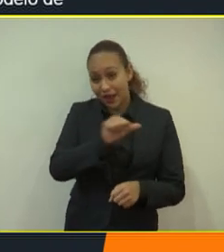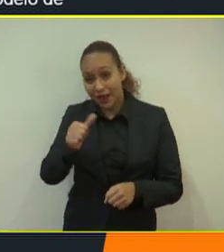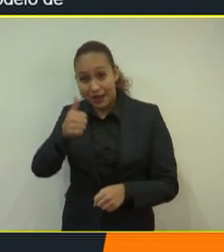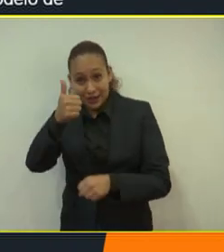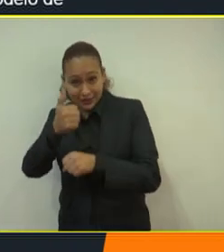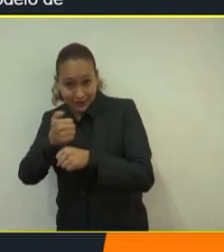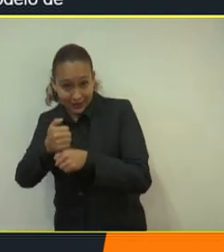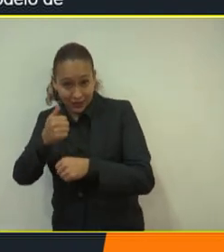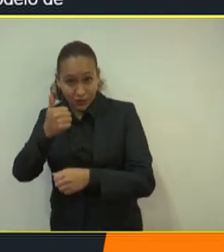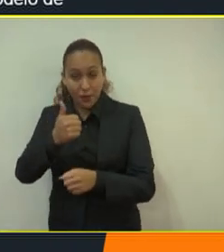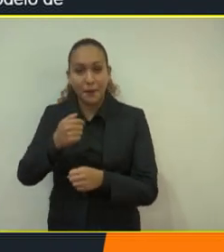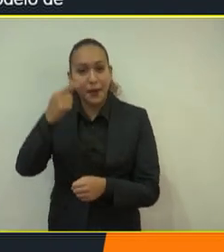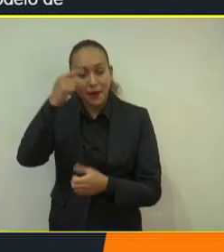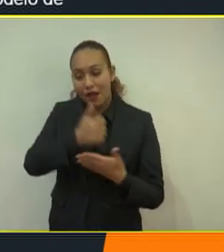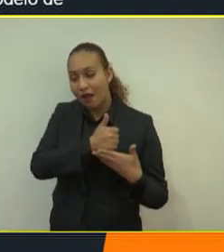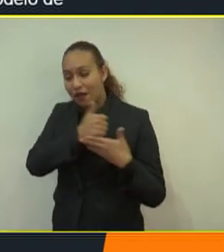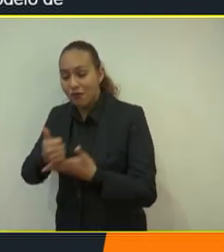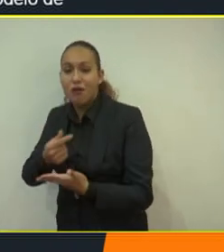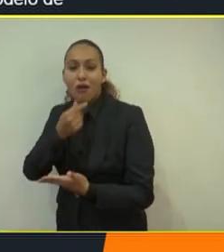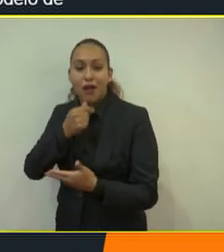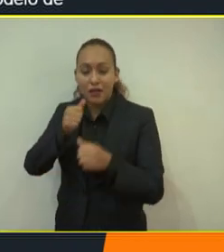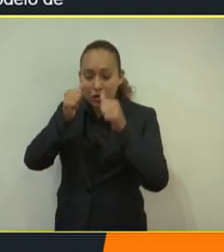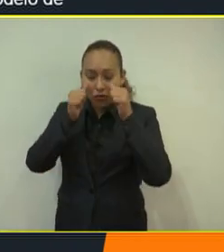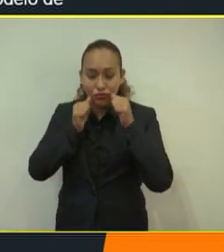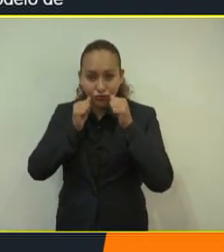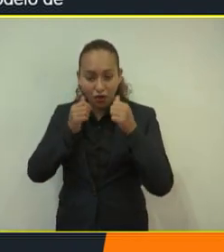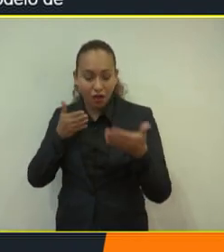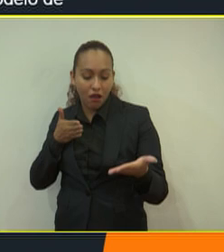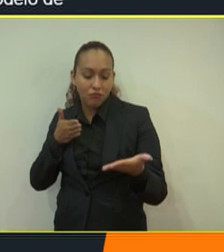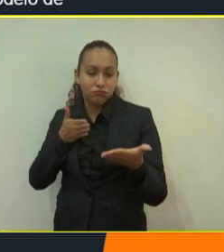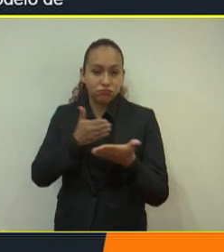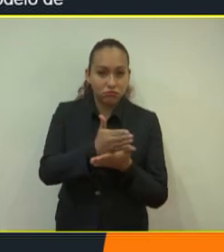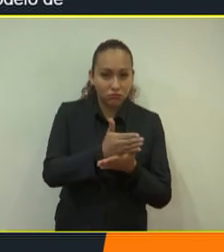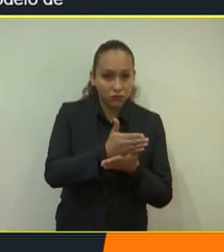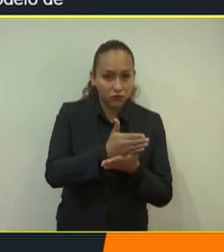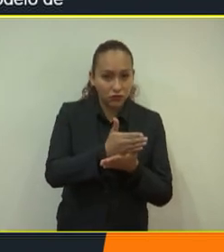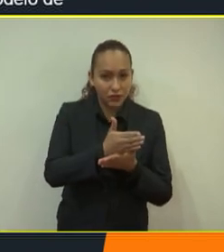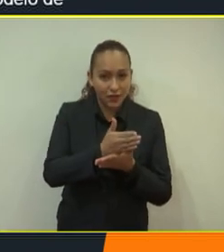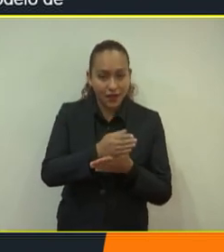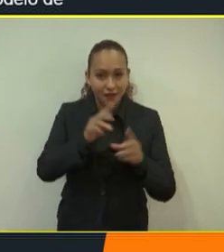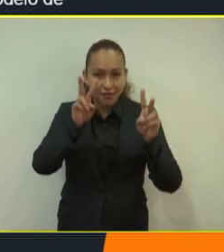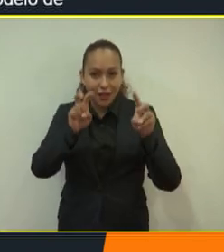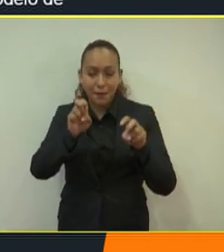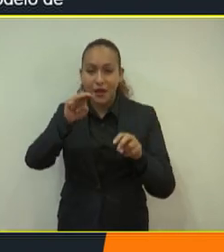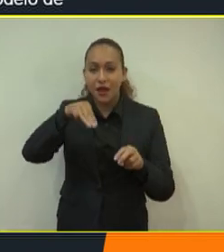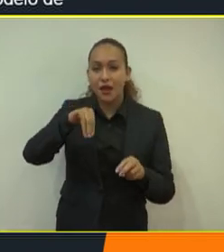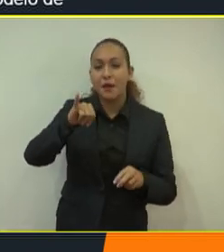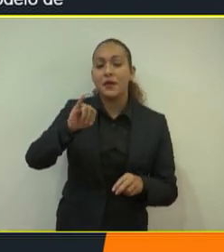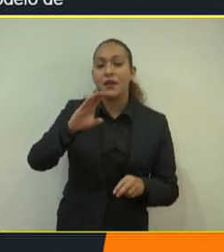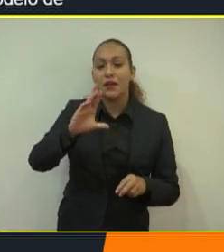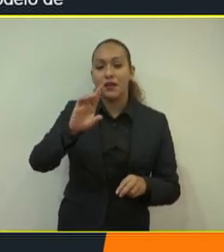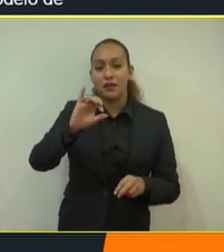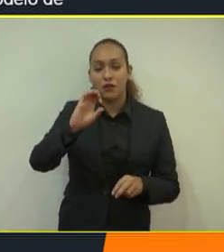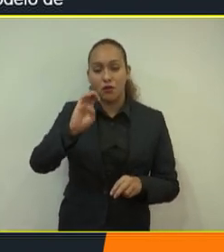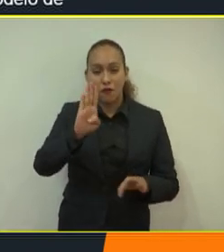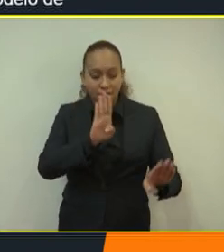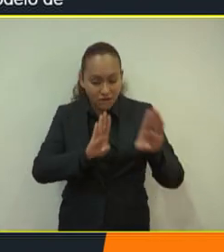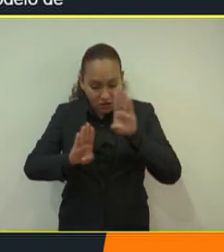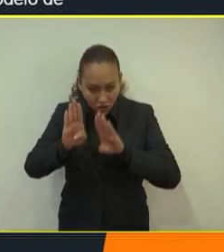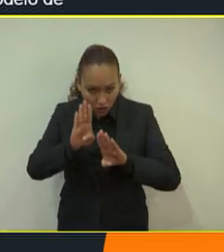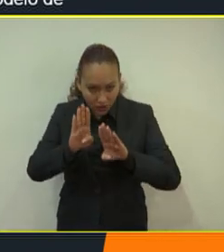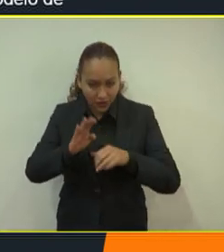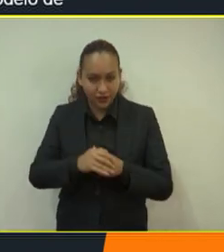y aquellos que tienen una visión regular, acceder a conocimientos sobre microbiología y